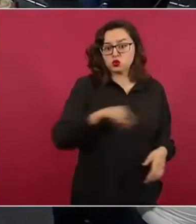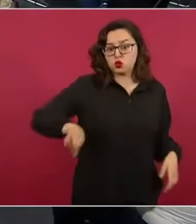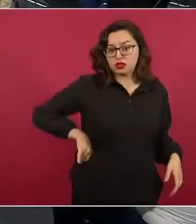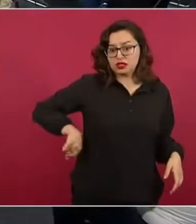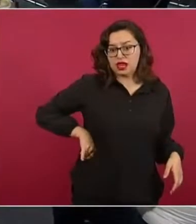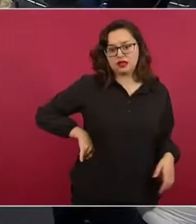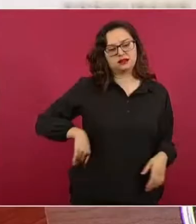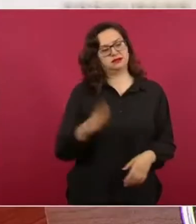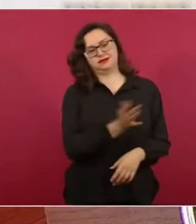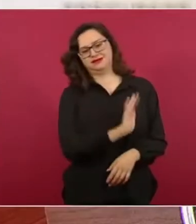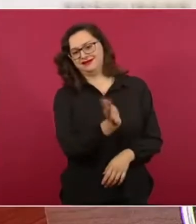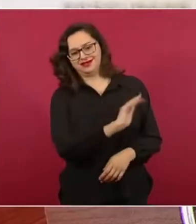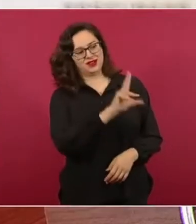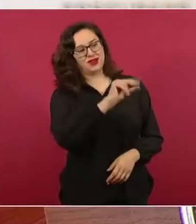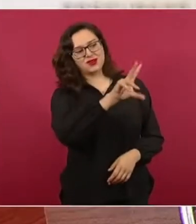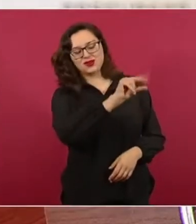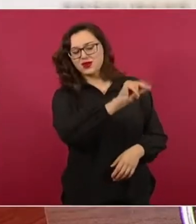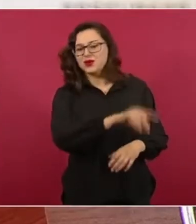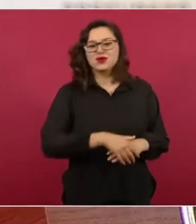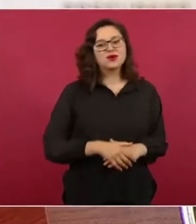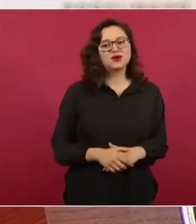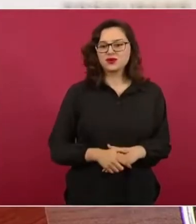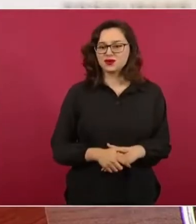de intereses creados.